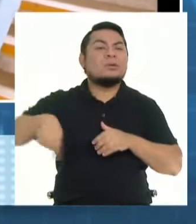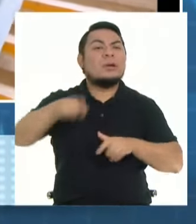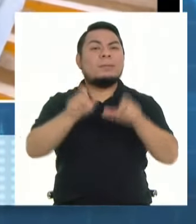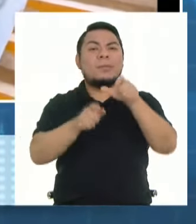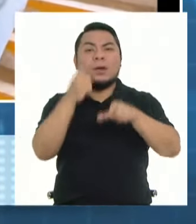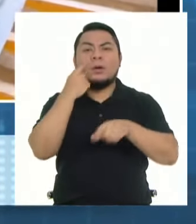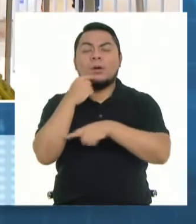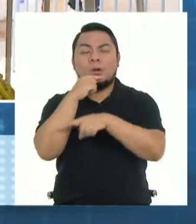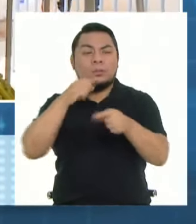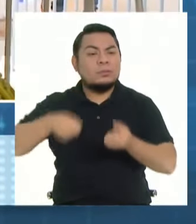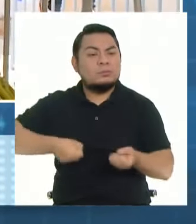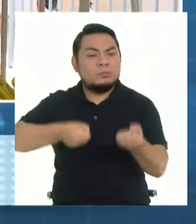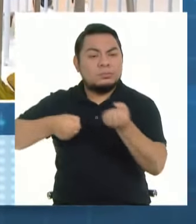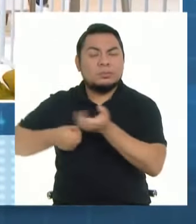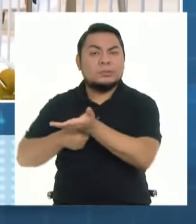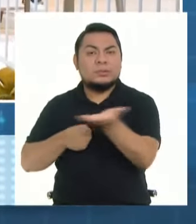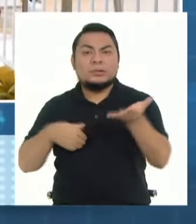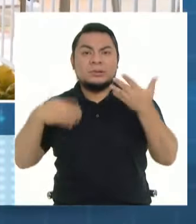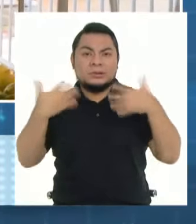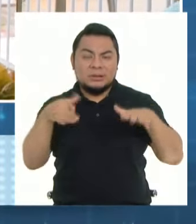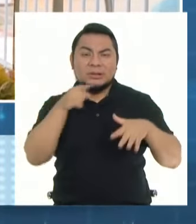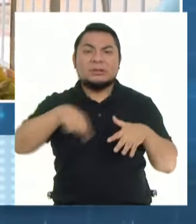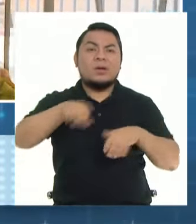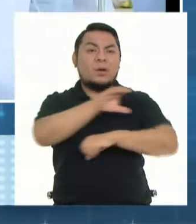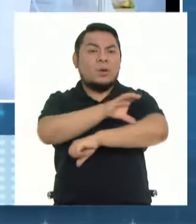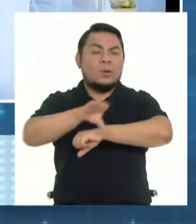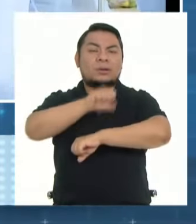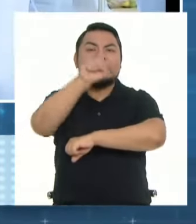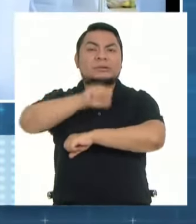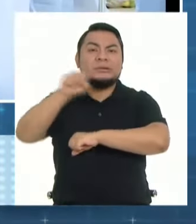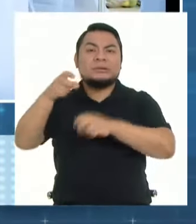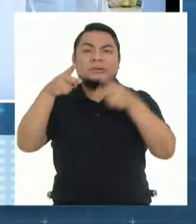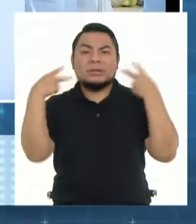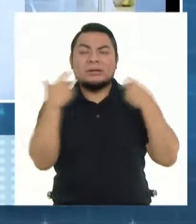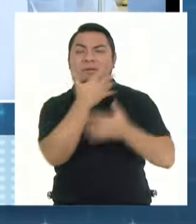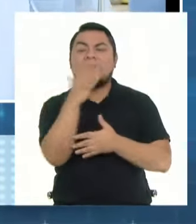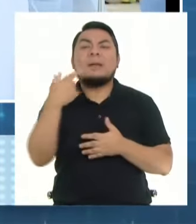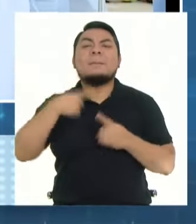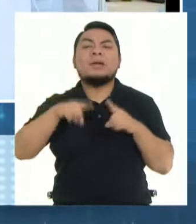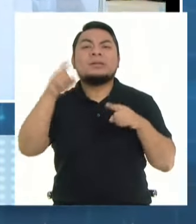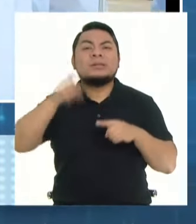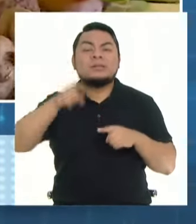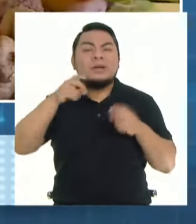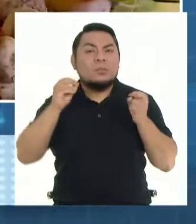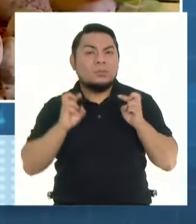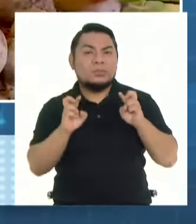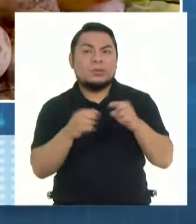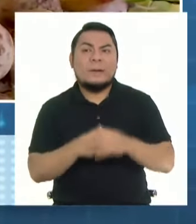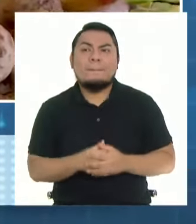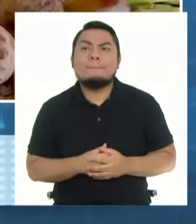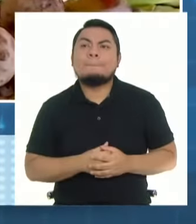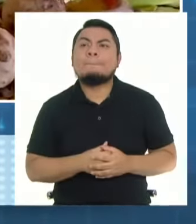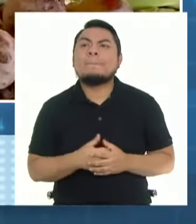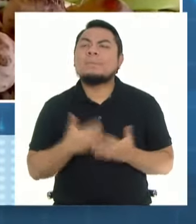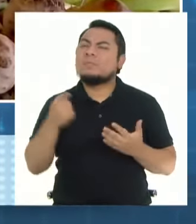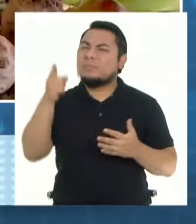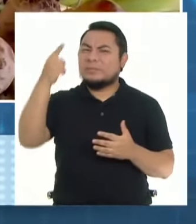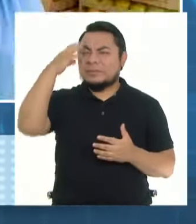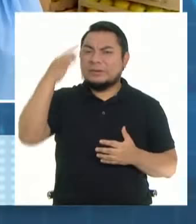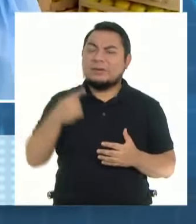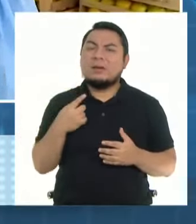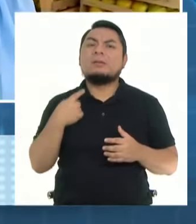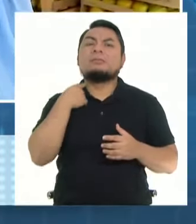hombres y mujeres del campo, que estamos en costa, en sierra y selva, pero, y que necesitamos ahora oportunidades, ¿no? ¿Pero cree usted que va a afectar